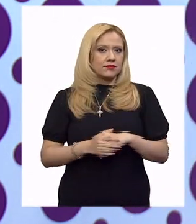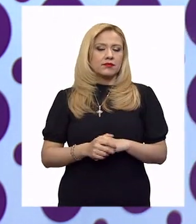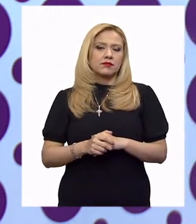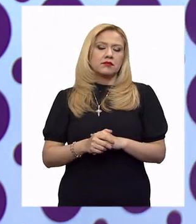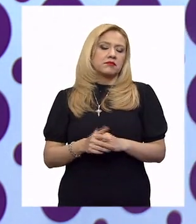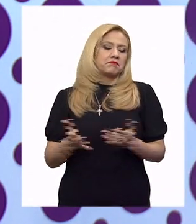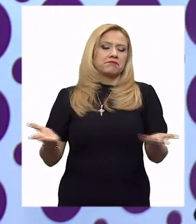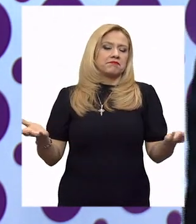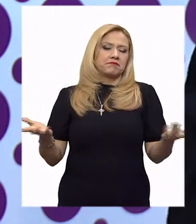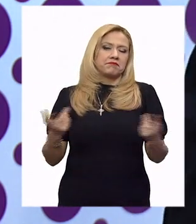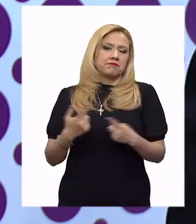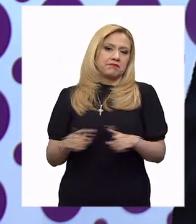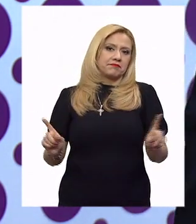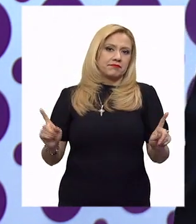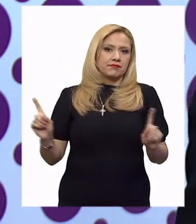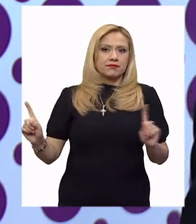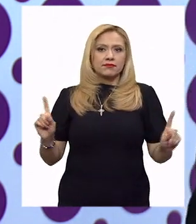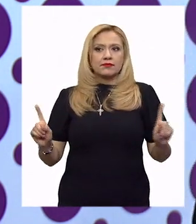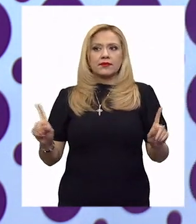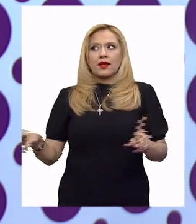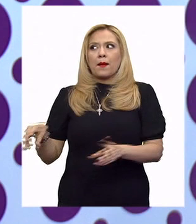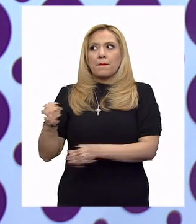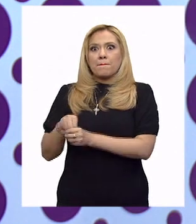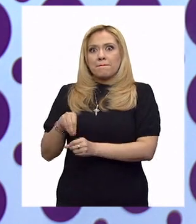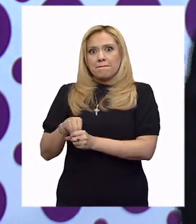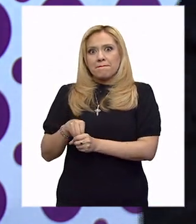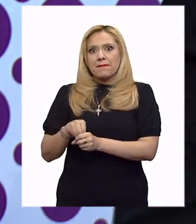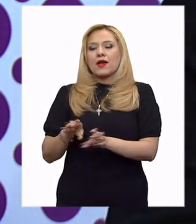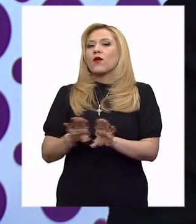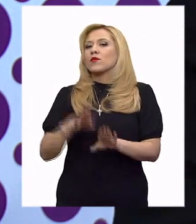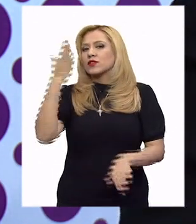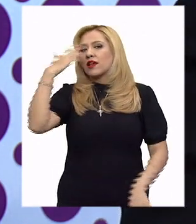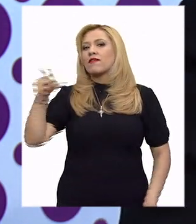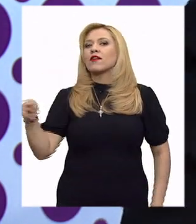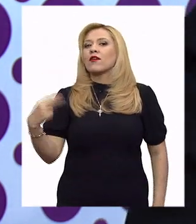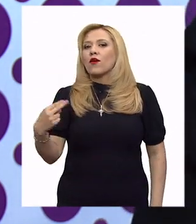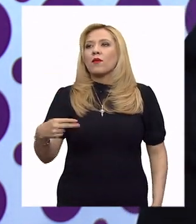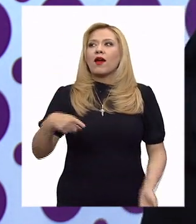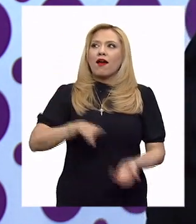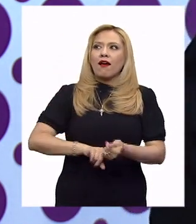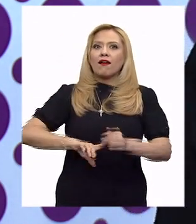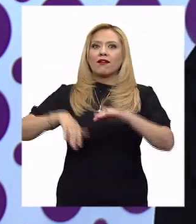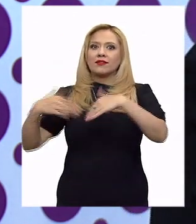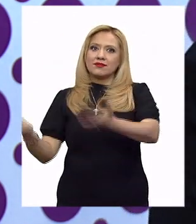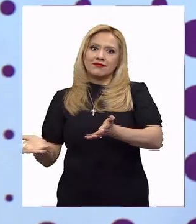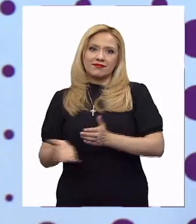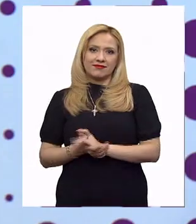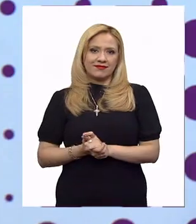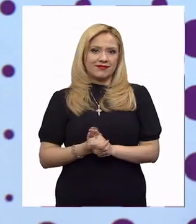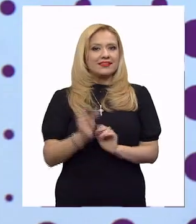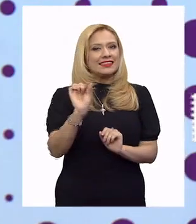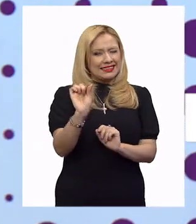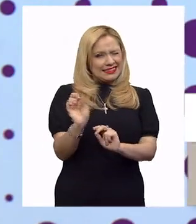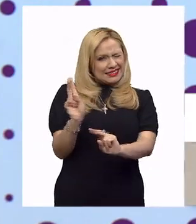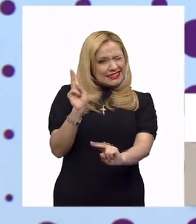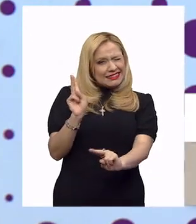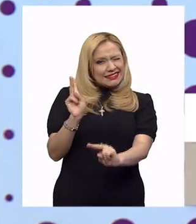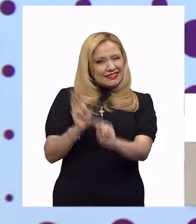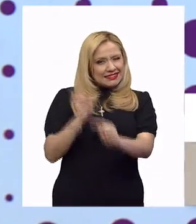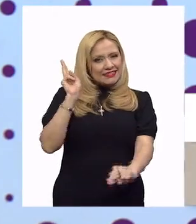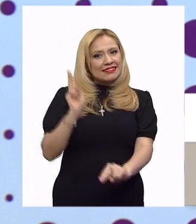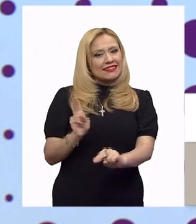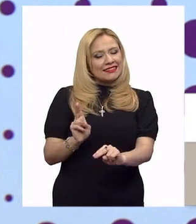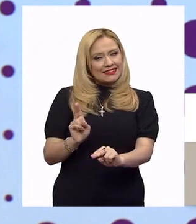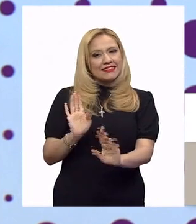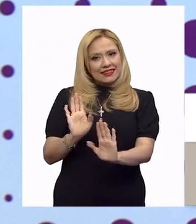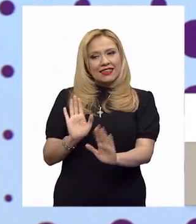tiene sentido, pero como el alertador es anónimo, claro, ¿cómo vas a saber si es interno o externo? Ahora podemos volver con esa distinción. Es momento de